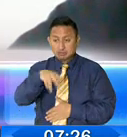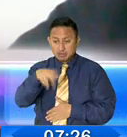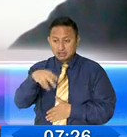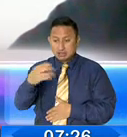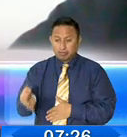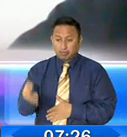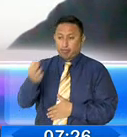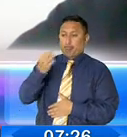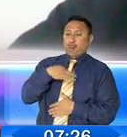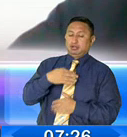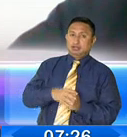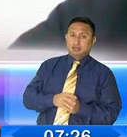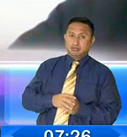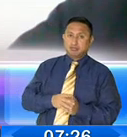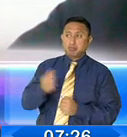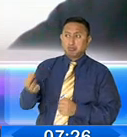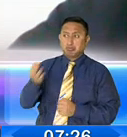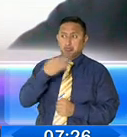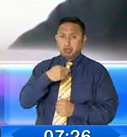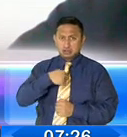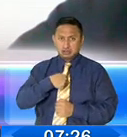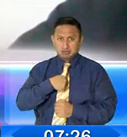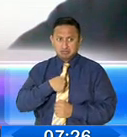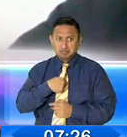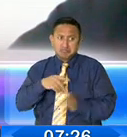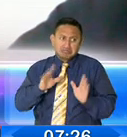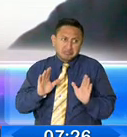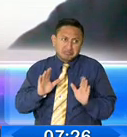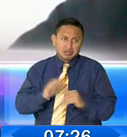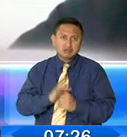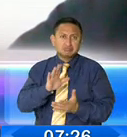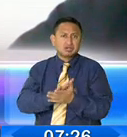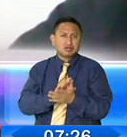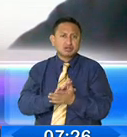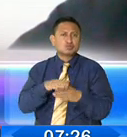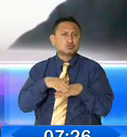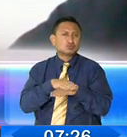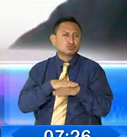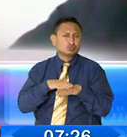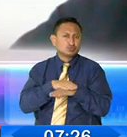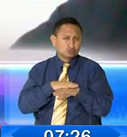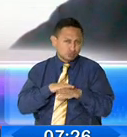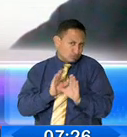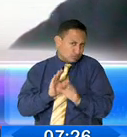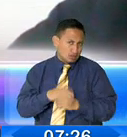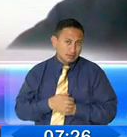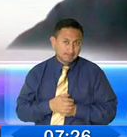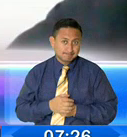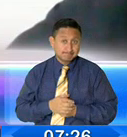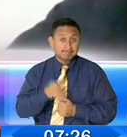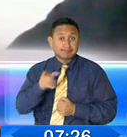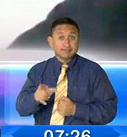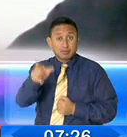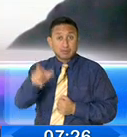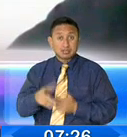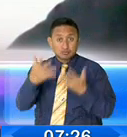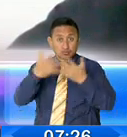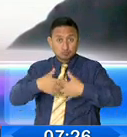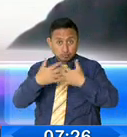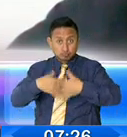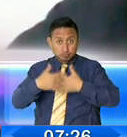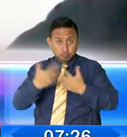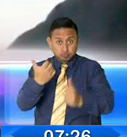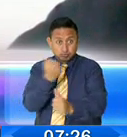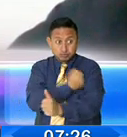la infección que él está llevando y ya terminando, pues una infección leve. Entonces, los productores de la vacuna más bien han sacado este